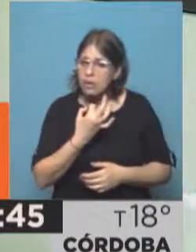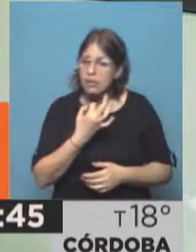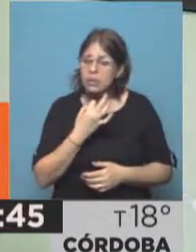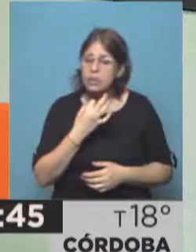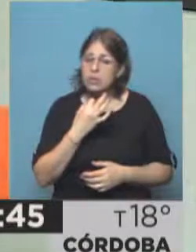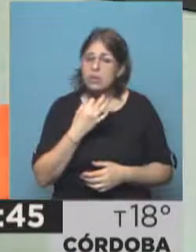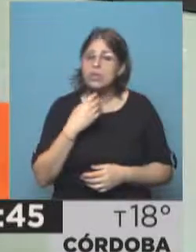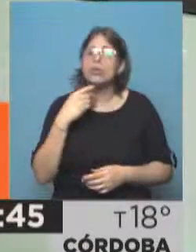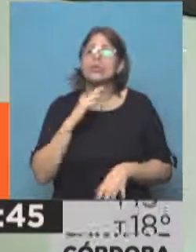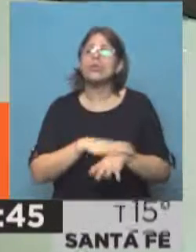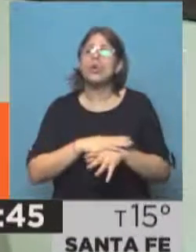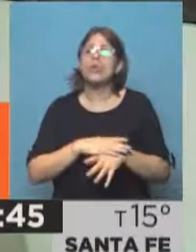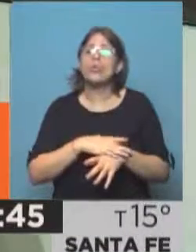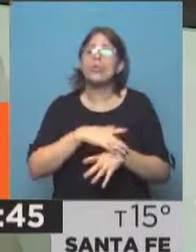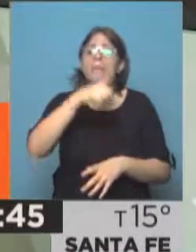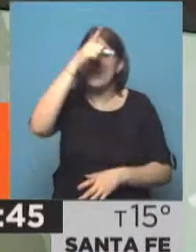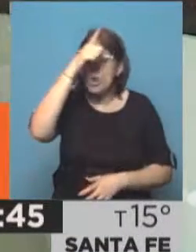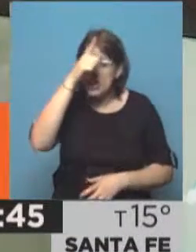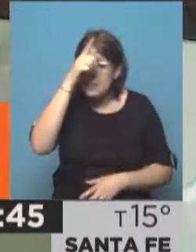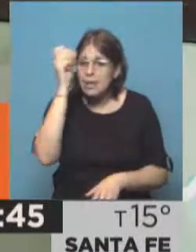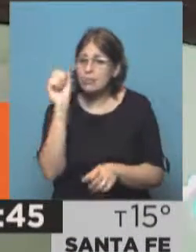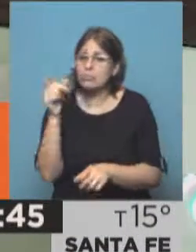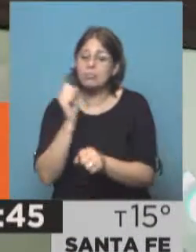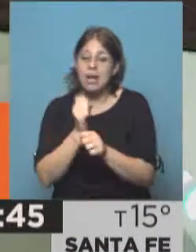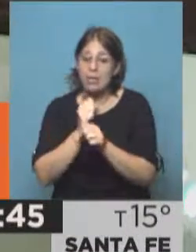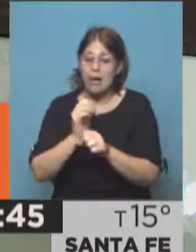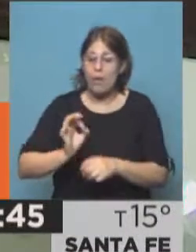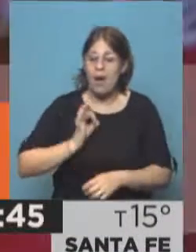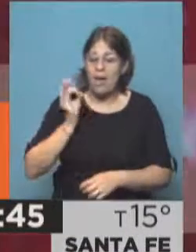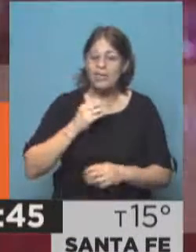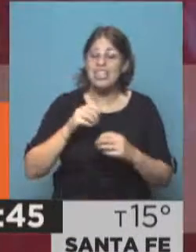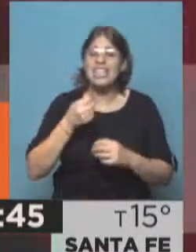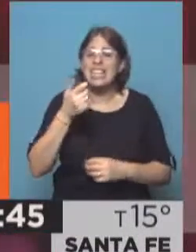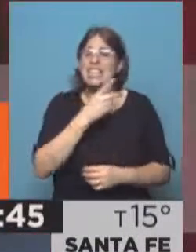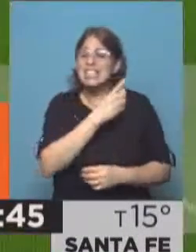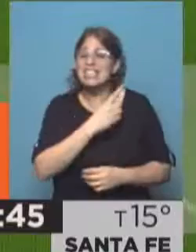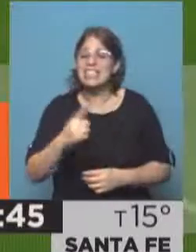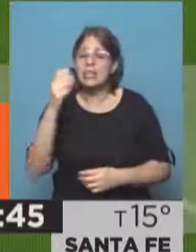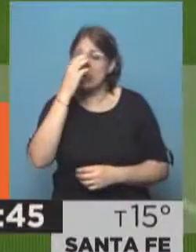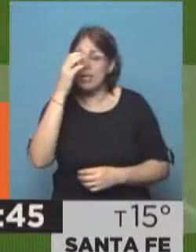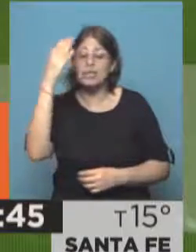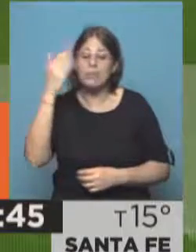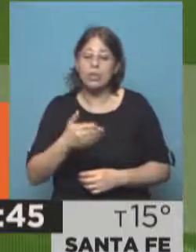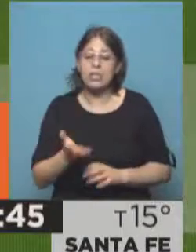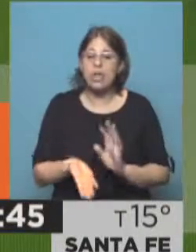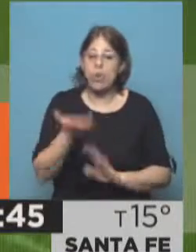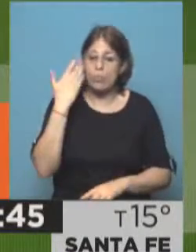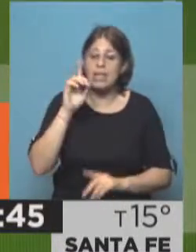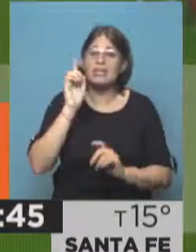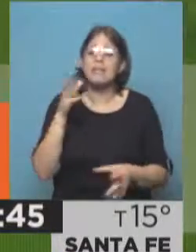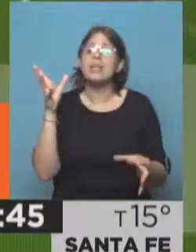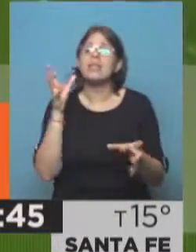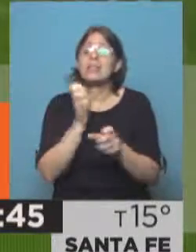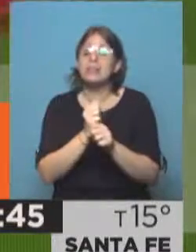los operativos policiales que han subido en el transcurso de este año casi 120%, y en el caso de los